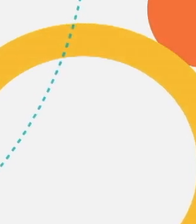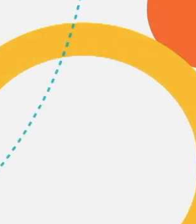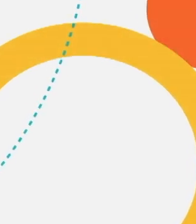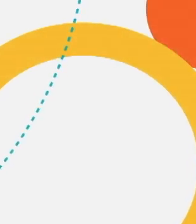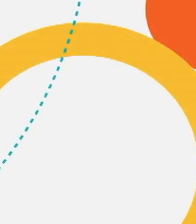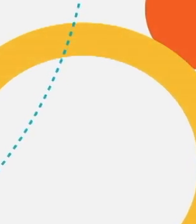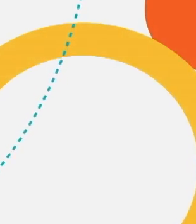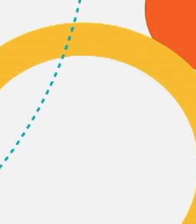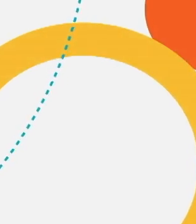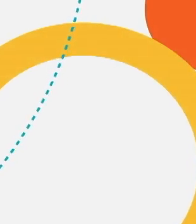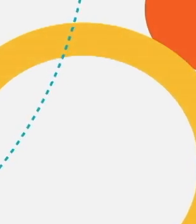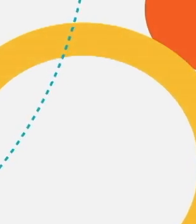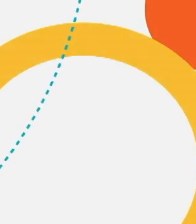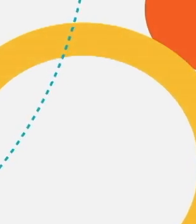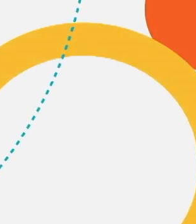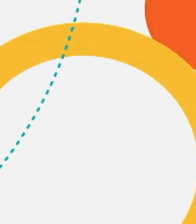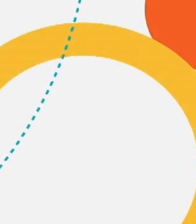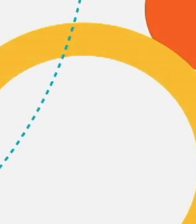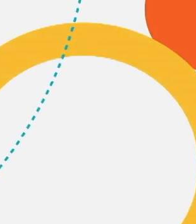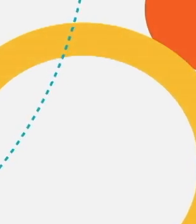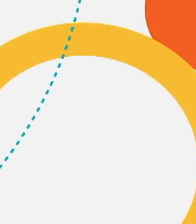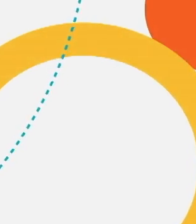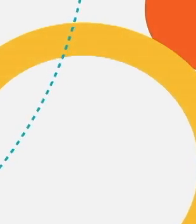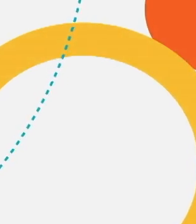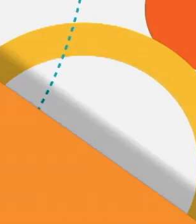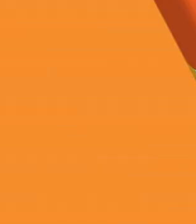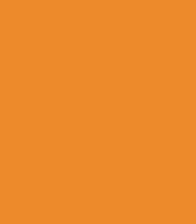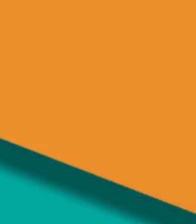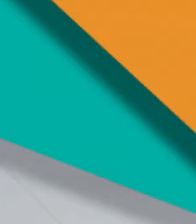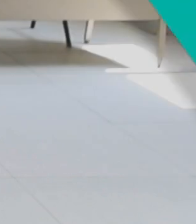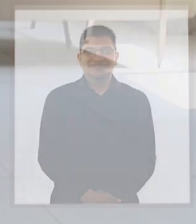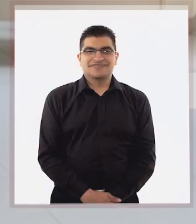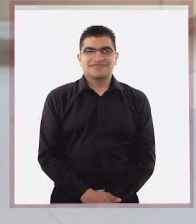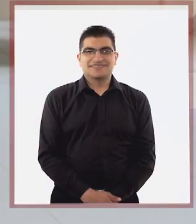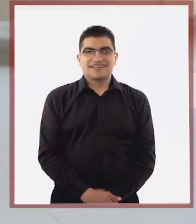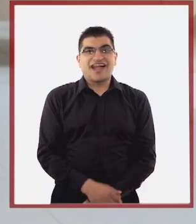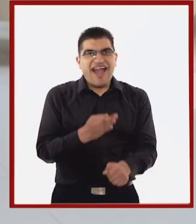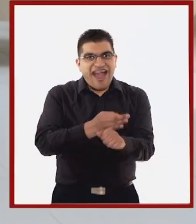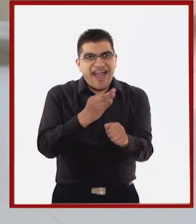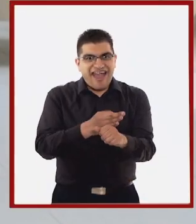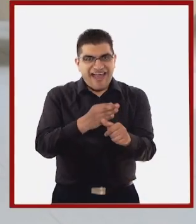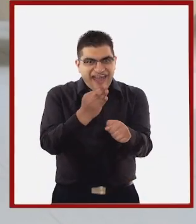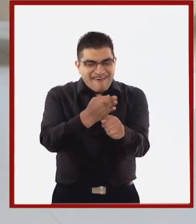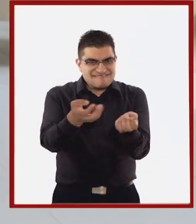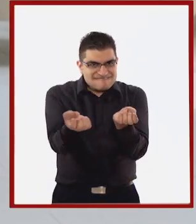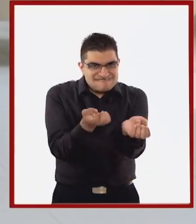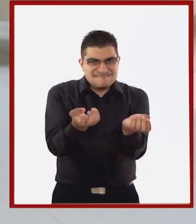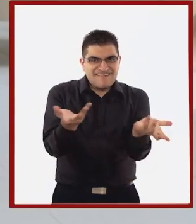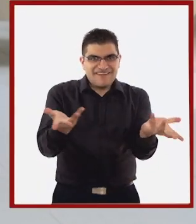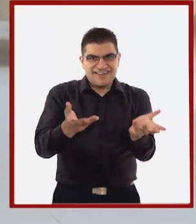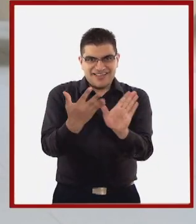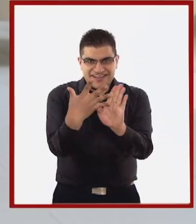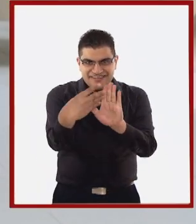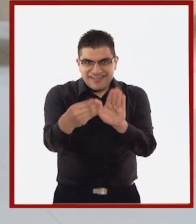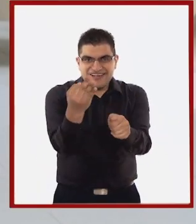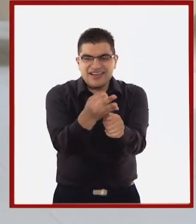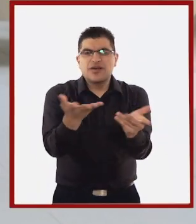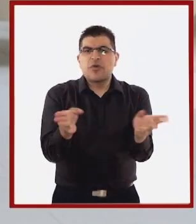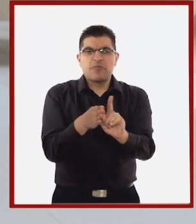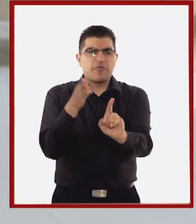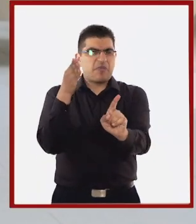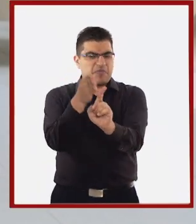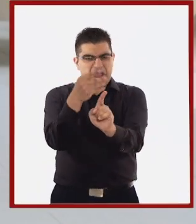luz. El edificio de la SEP está restaurado y tiene obra contemporánea de Felgueres, además de la obra ya histórica de Siqueiros y Rivera. En